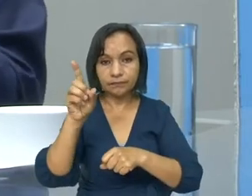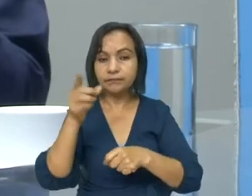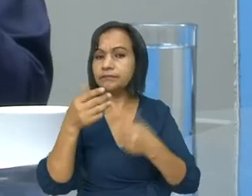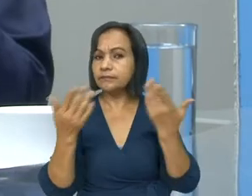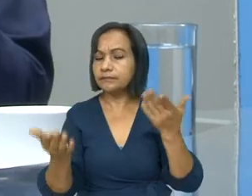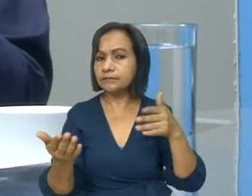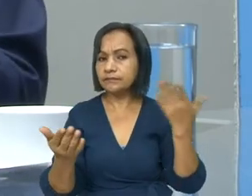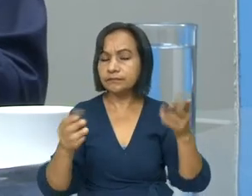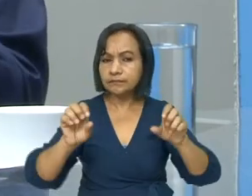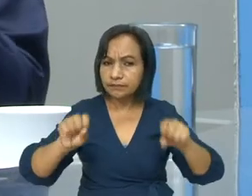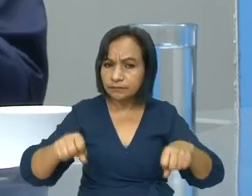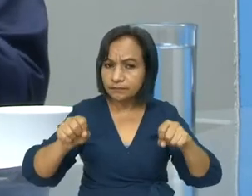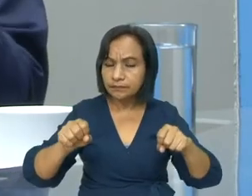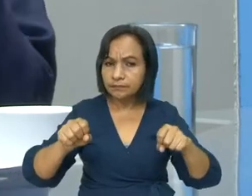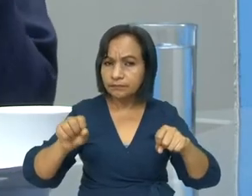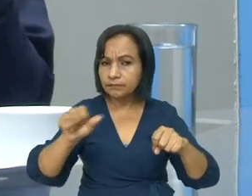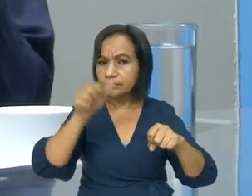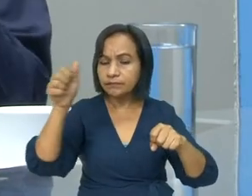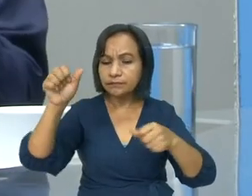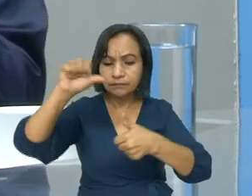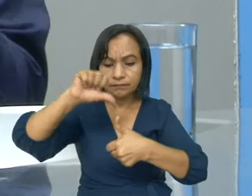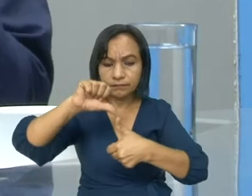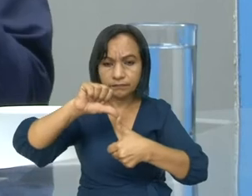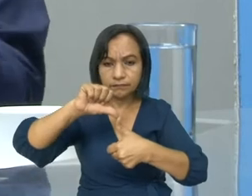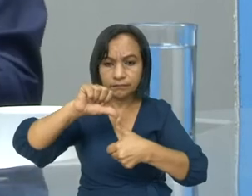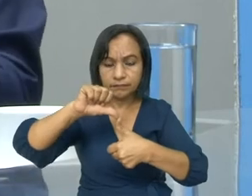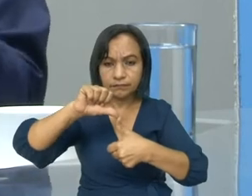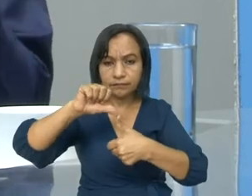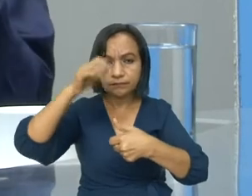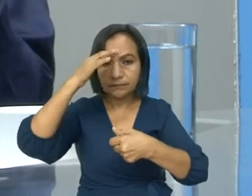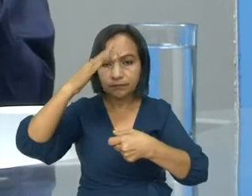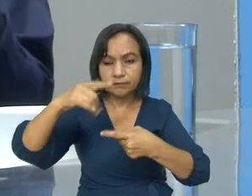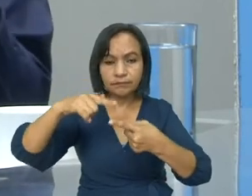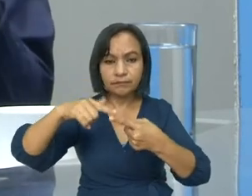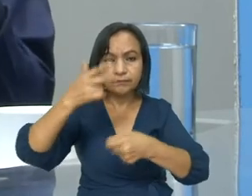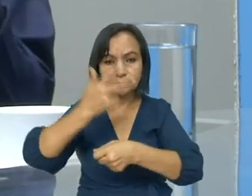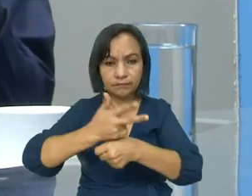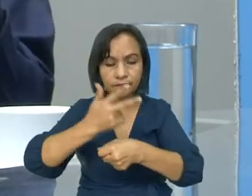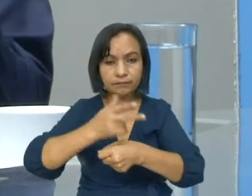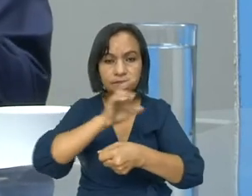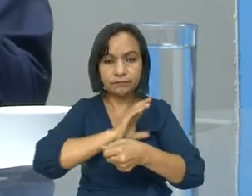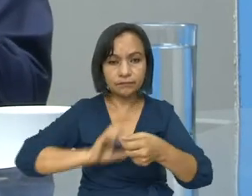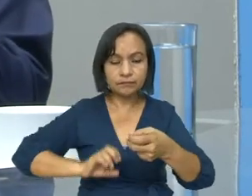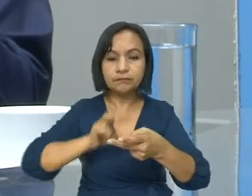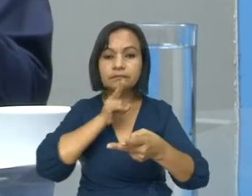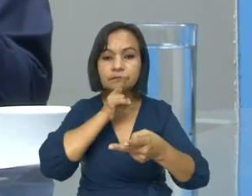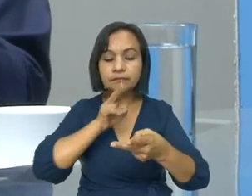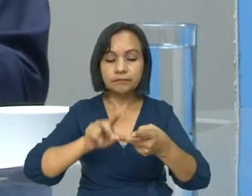es motociclistas que vienen del área centroamericana. Vienen de México, vienen de Guatemala, El Salvador,